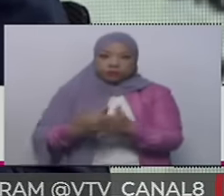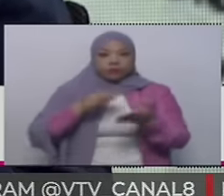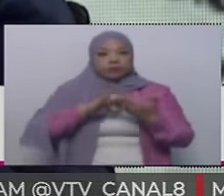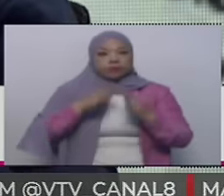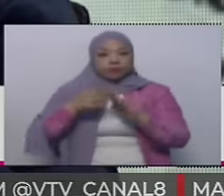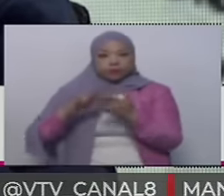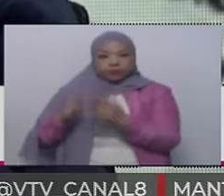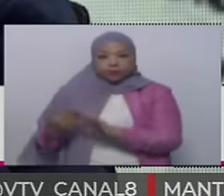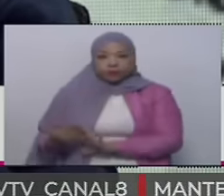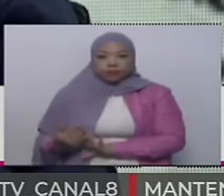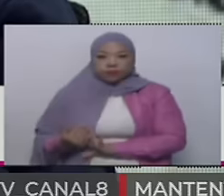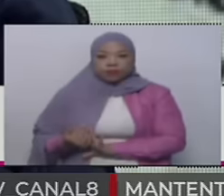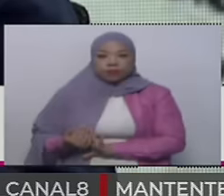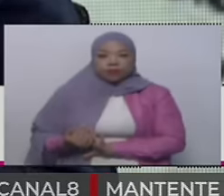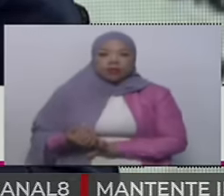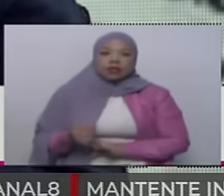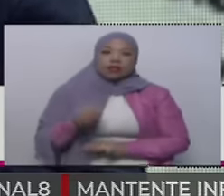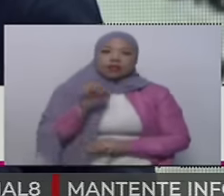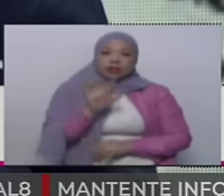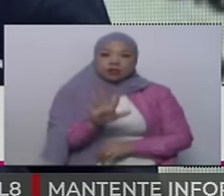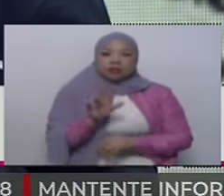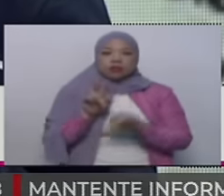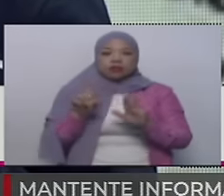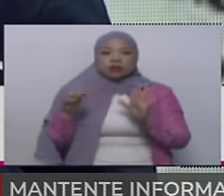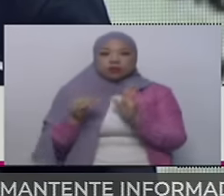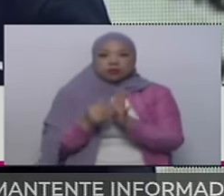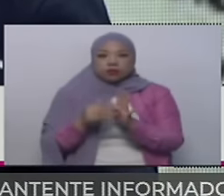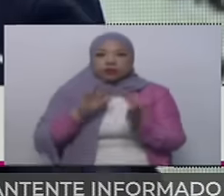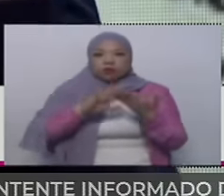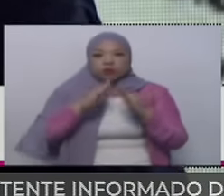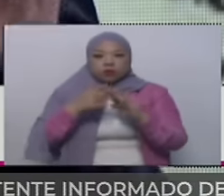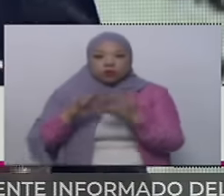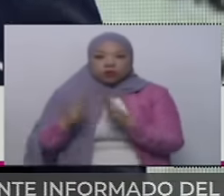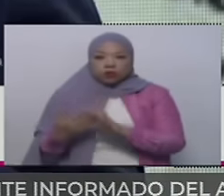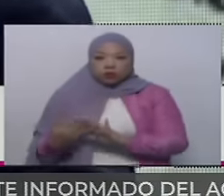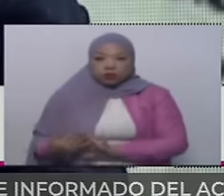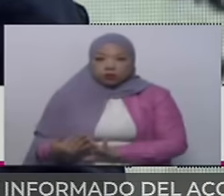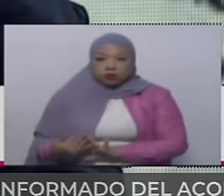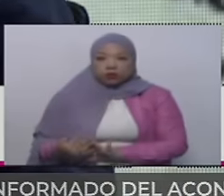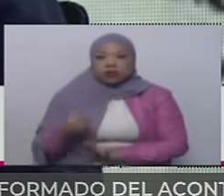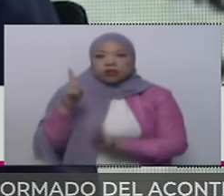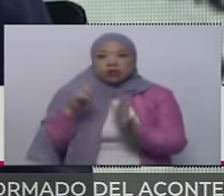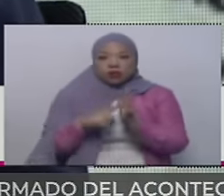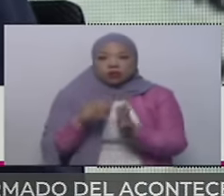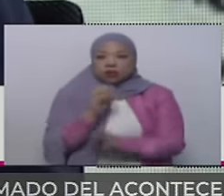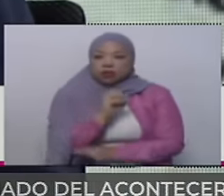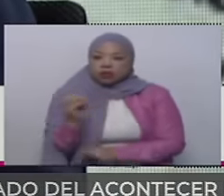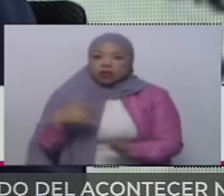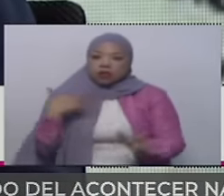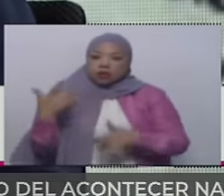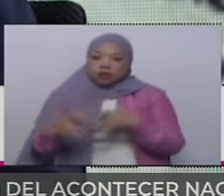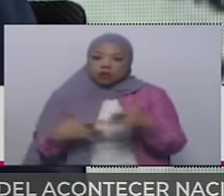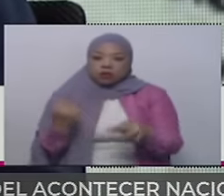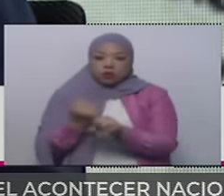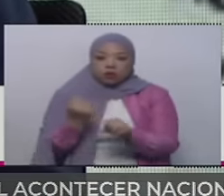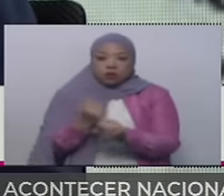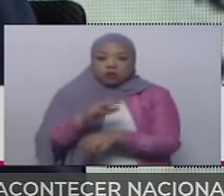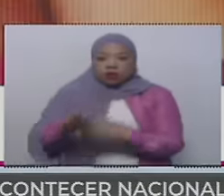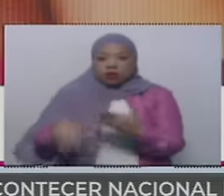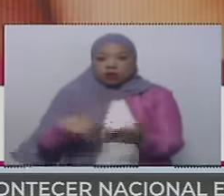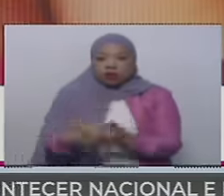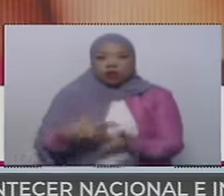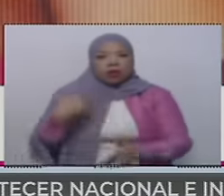comunidades. 569 áreas de salud integral comunitarias, más de 100 actividades a nivel nacional. Hay que